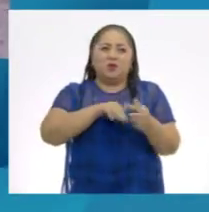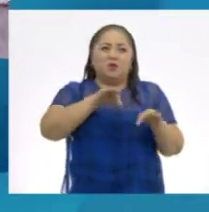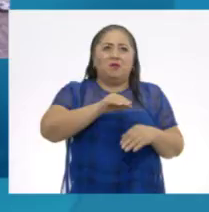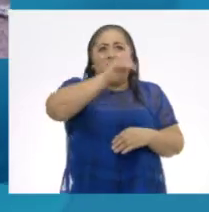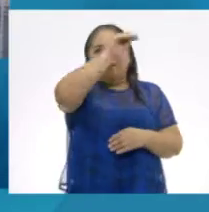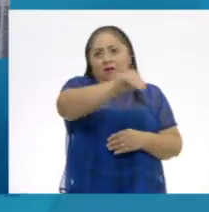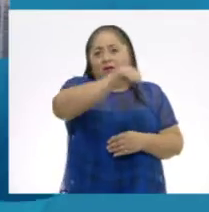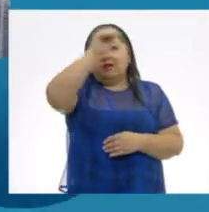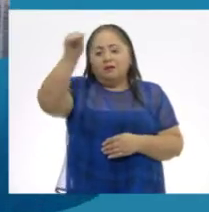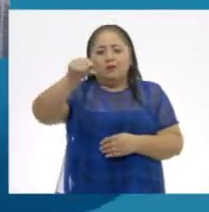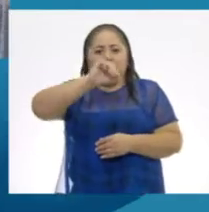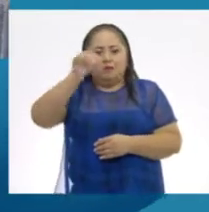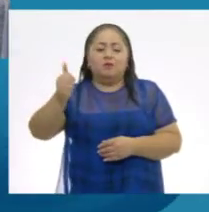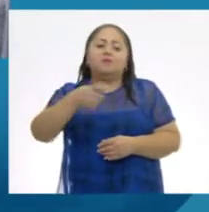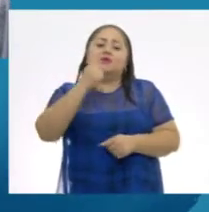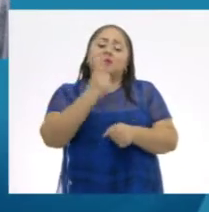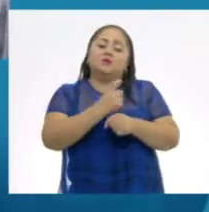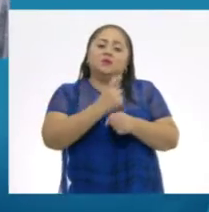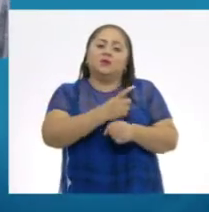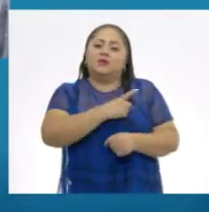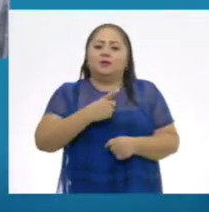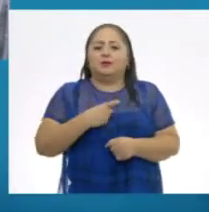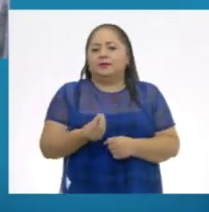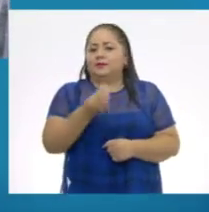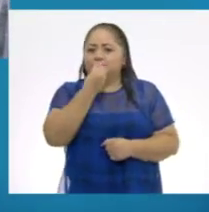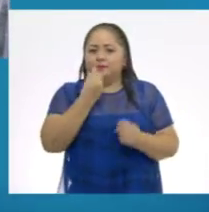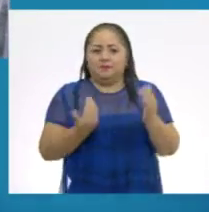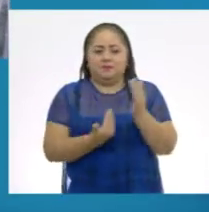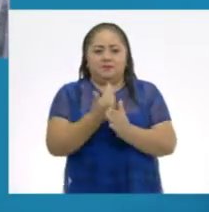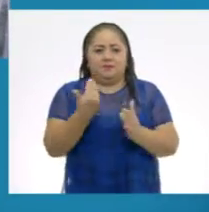y a otro campamento, primero hay que desayunar.